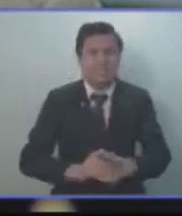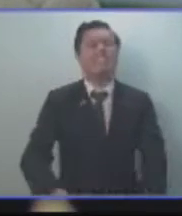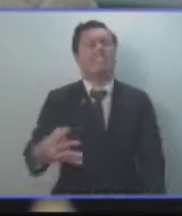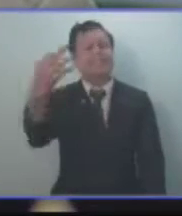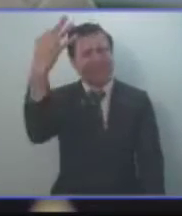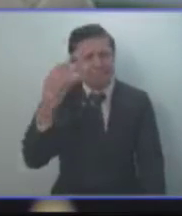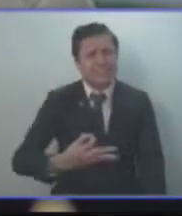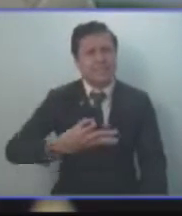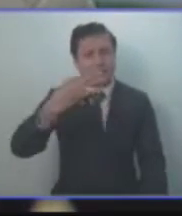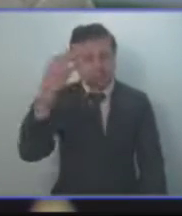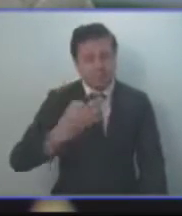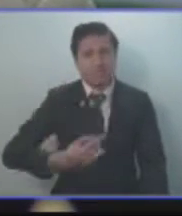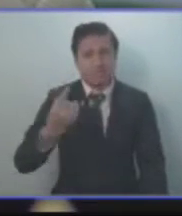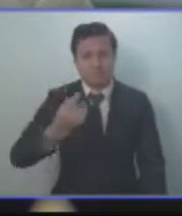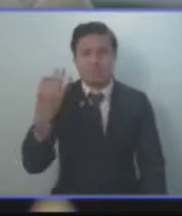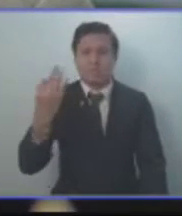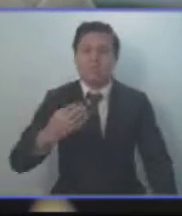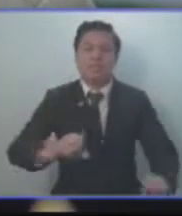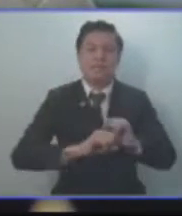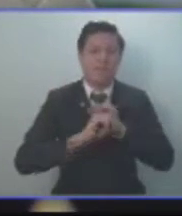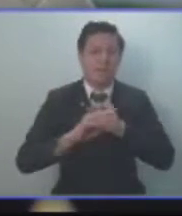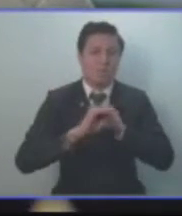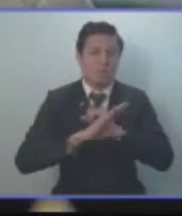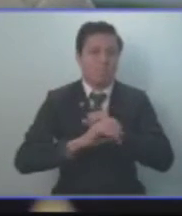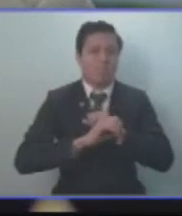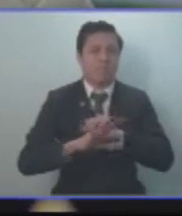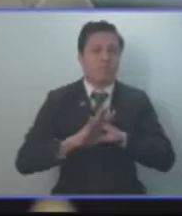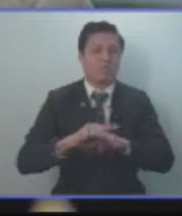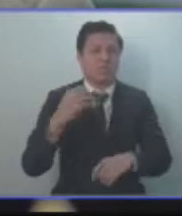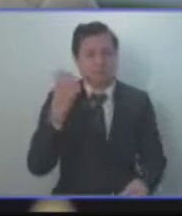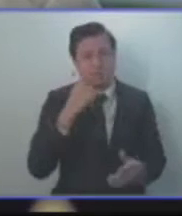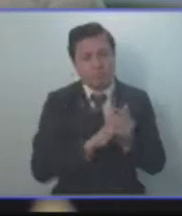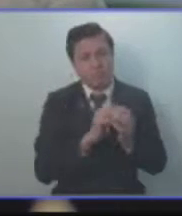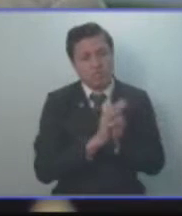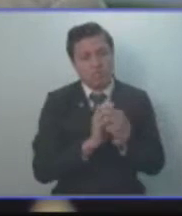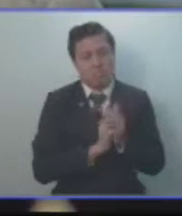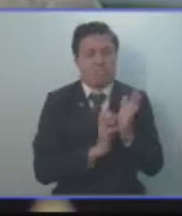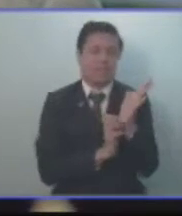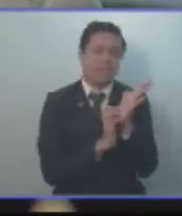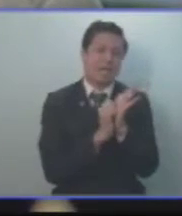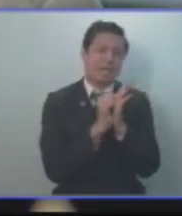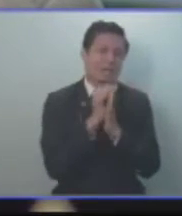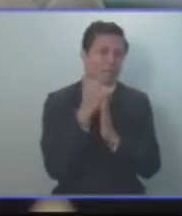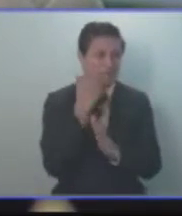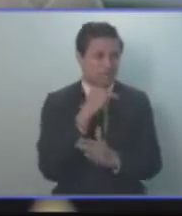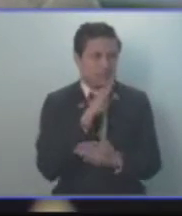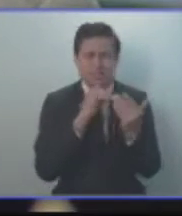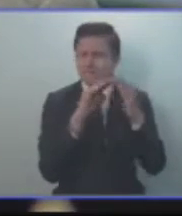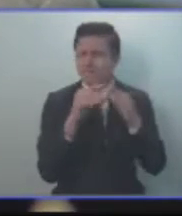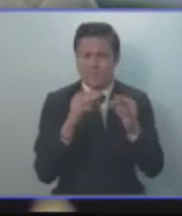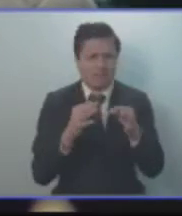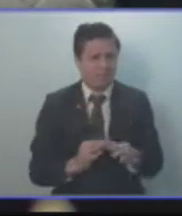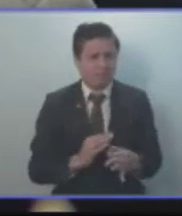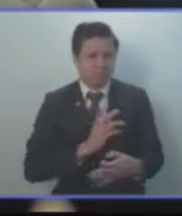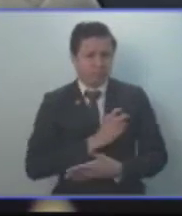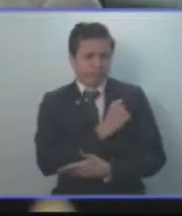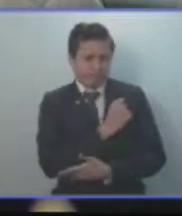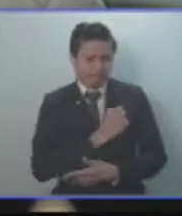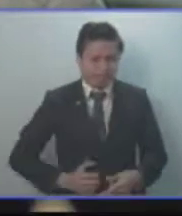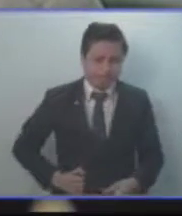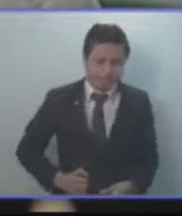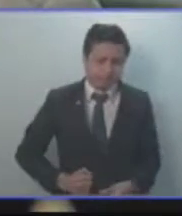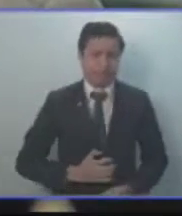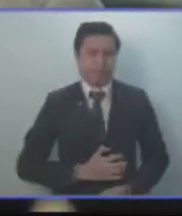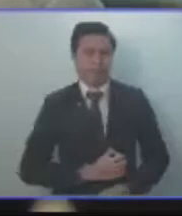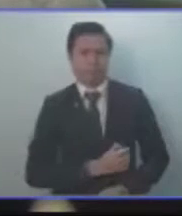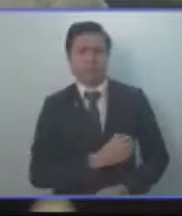ser informada la gente del padecimiento del cáncer en las diferentes clases de cáncer y